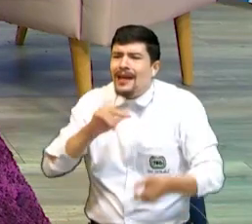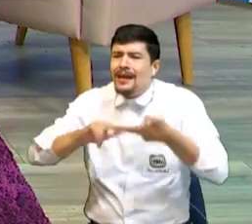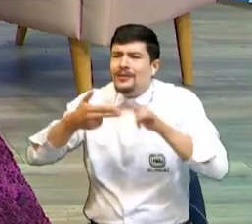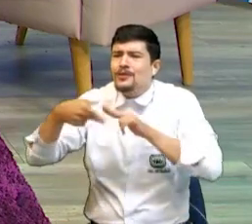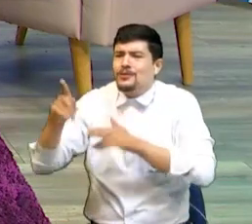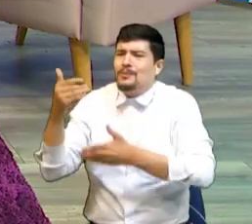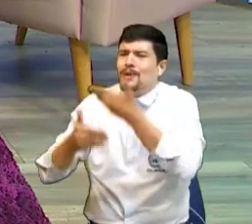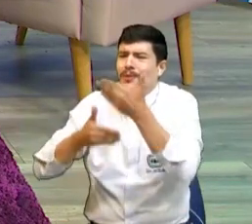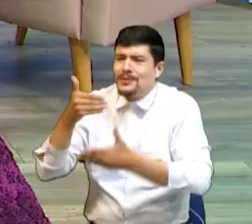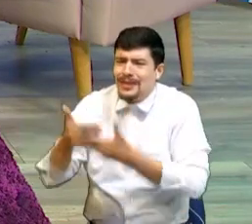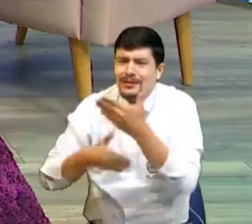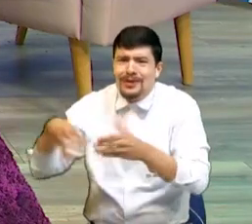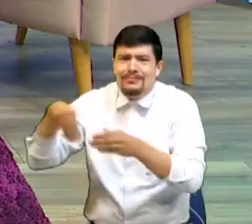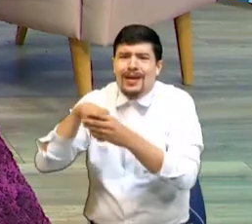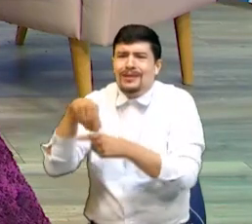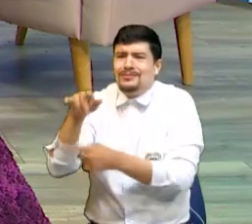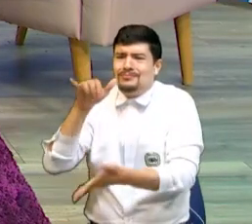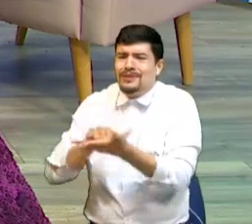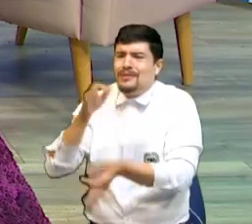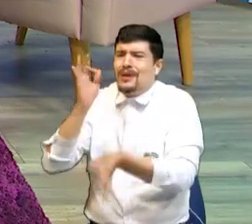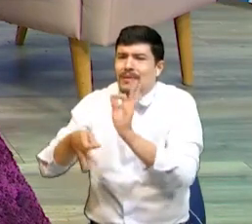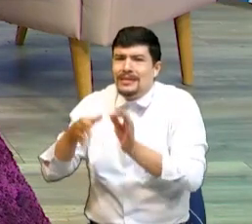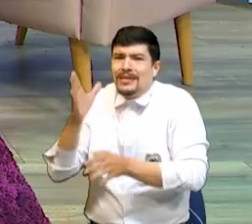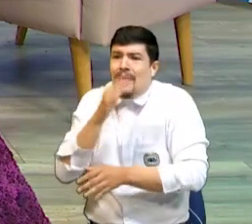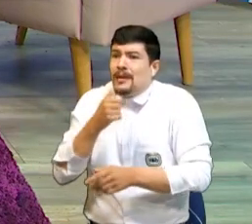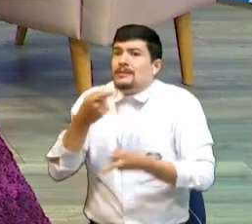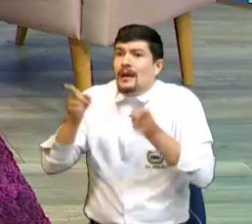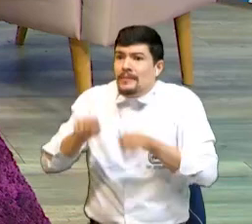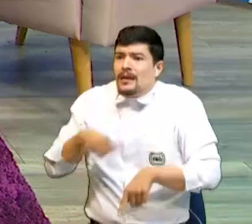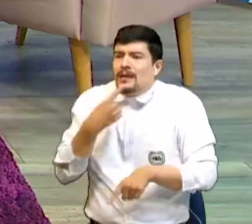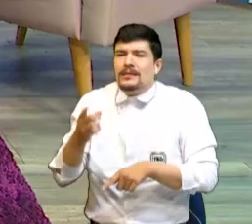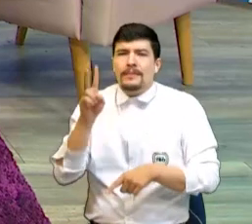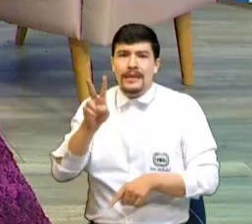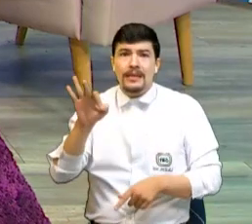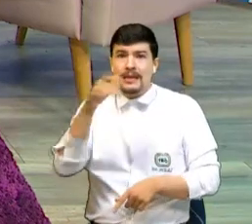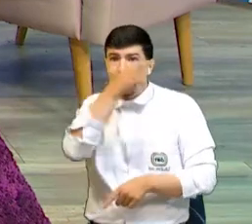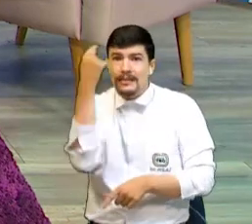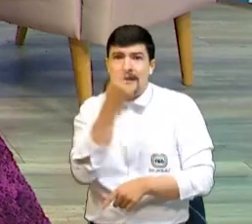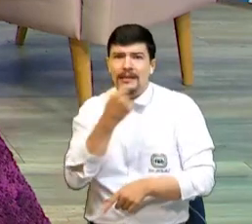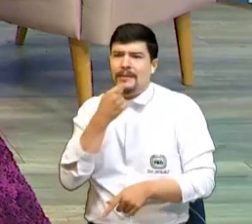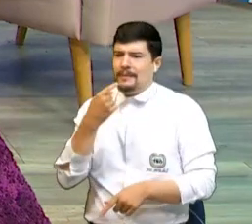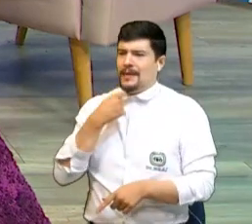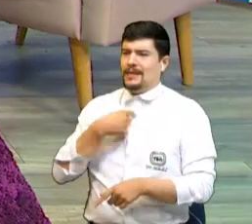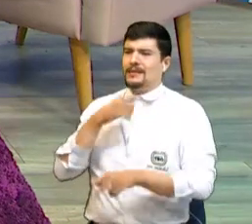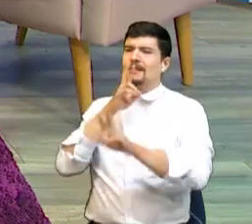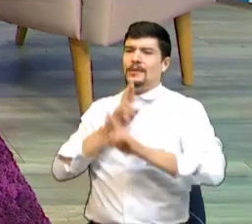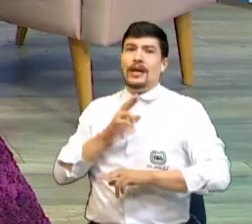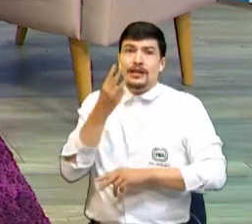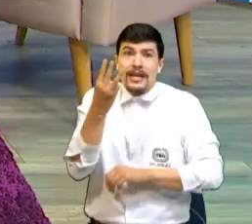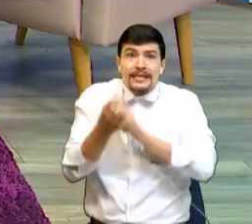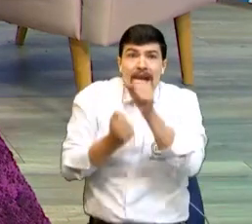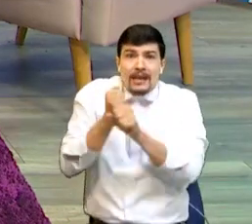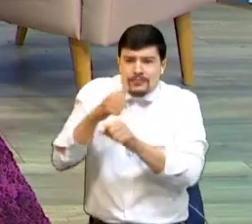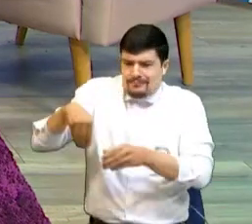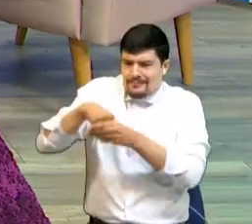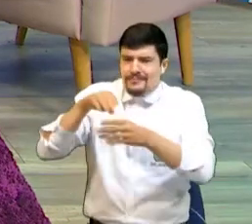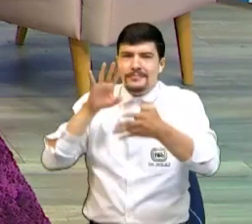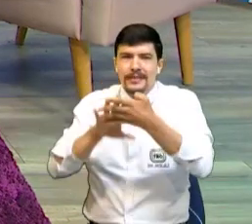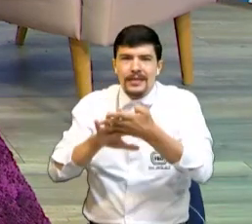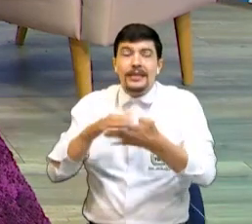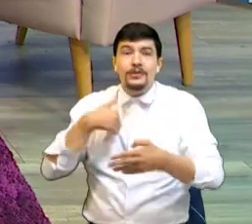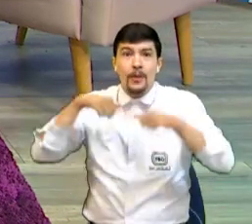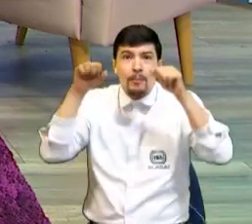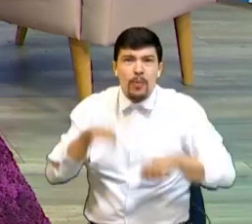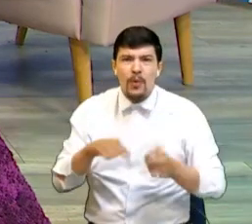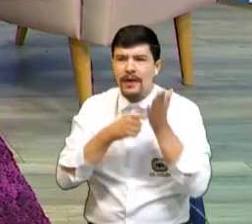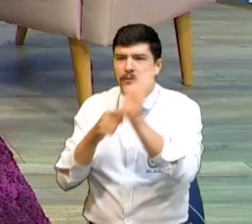los procesos que me indican. El juez también salió diciendo eso, el 23 de septiembre me salió el fallo, duré 3 años preso, y le pude